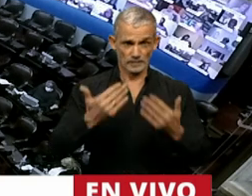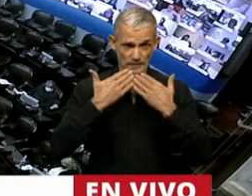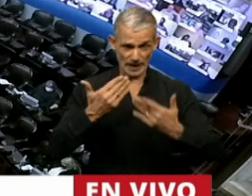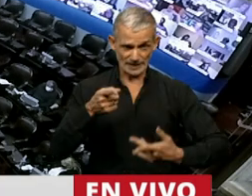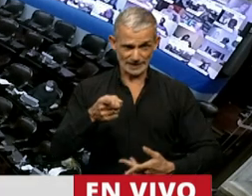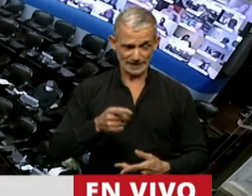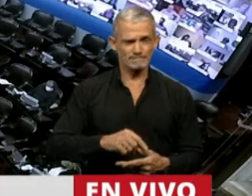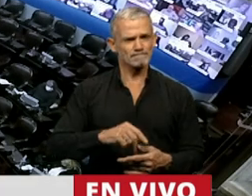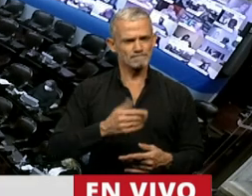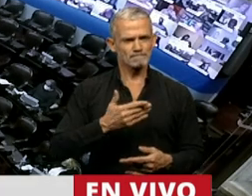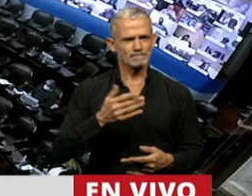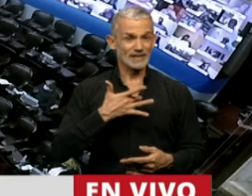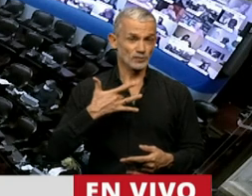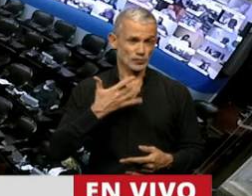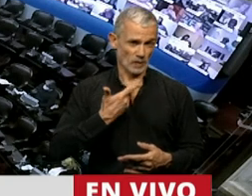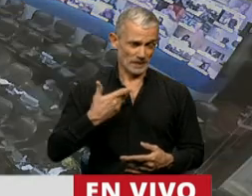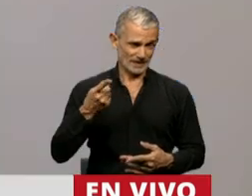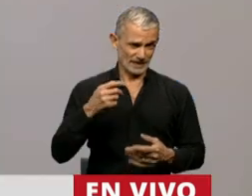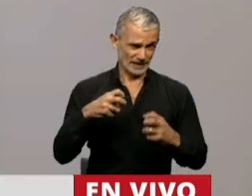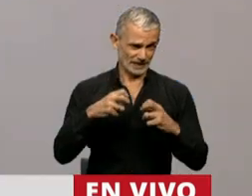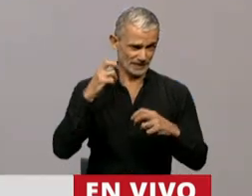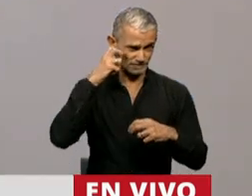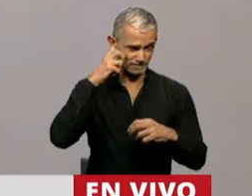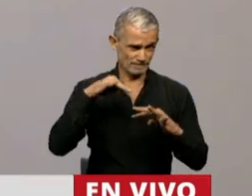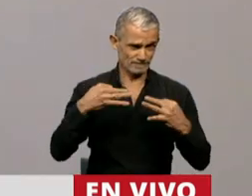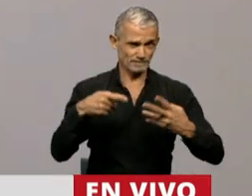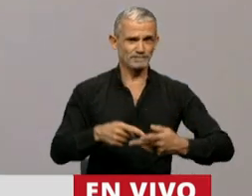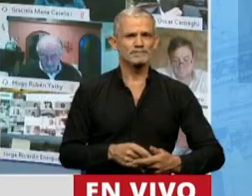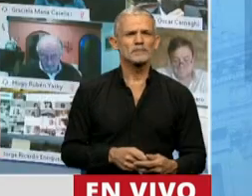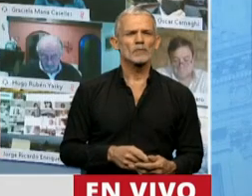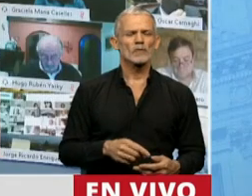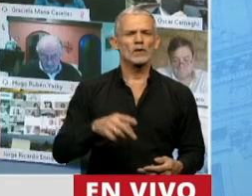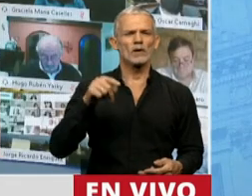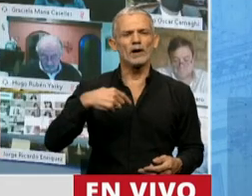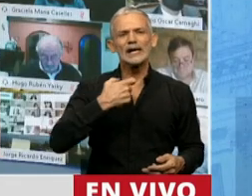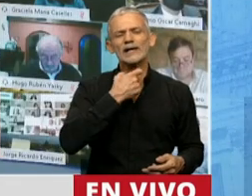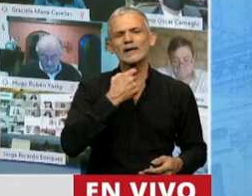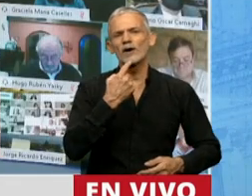gracias señora presidente quiero